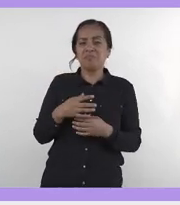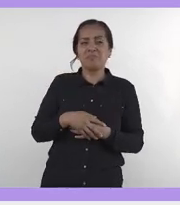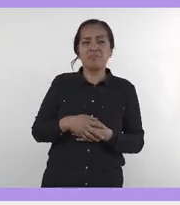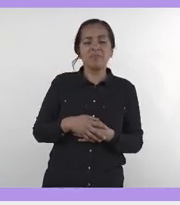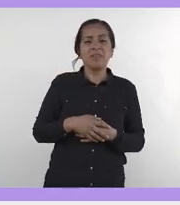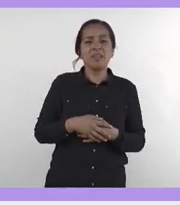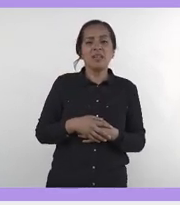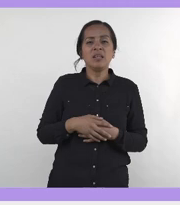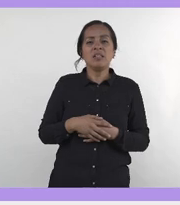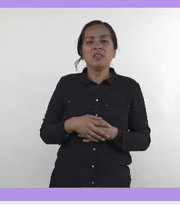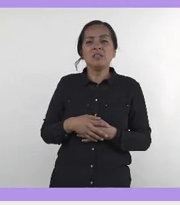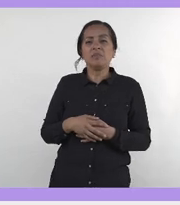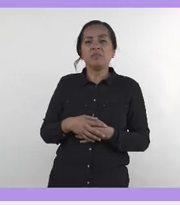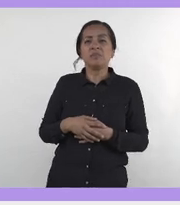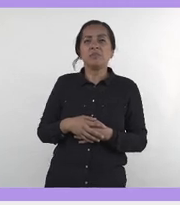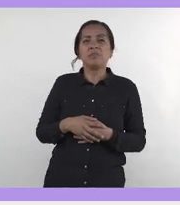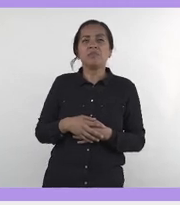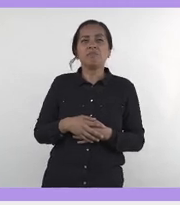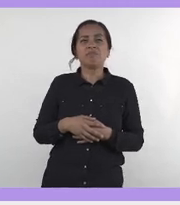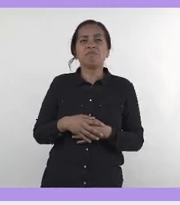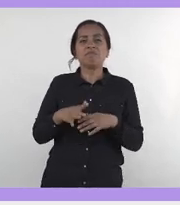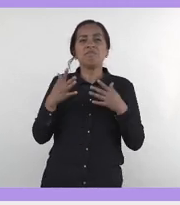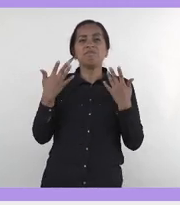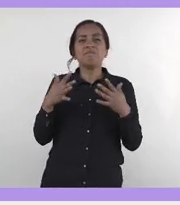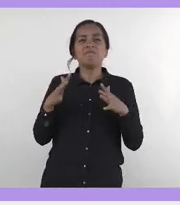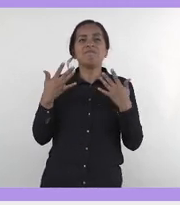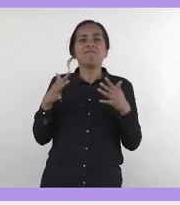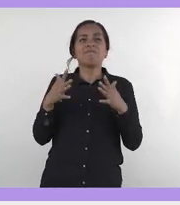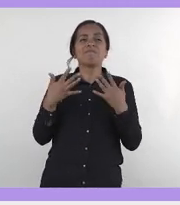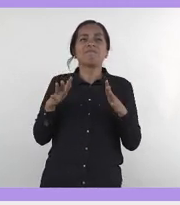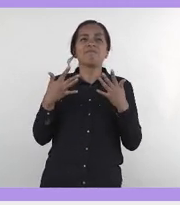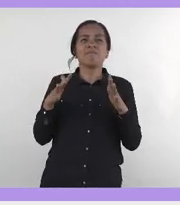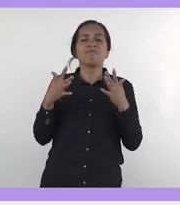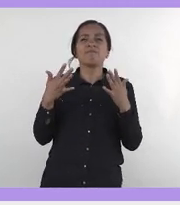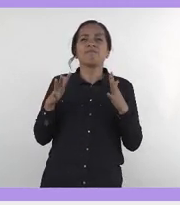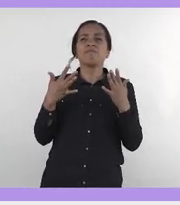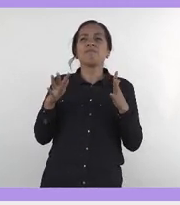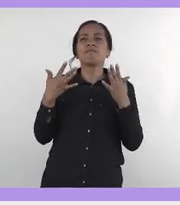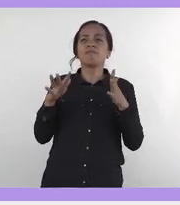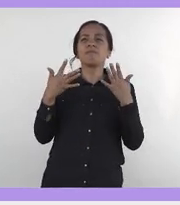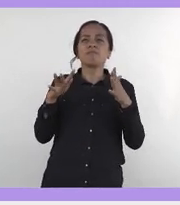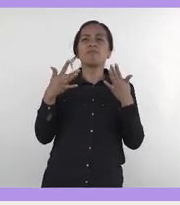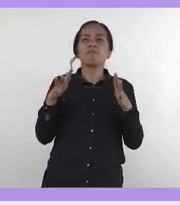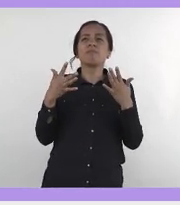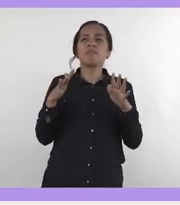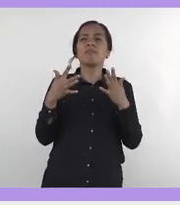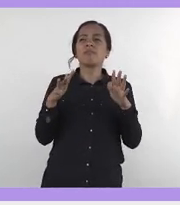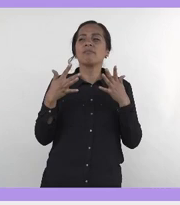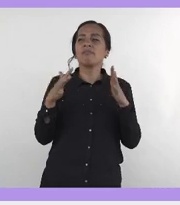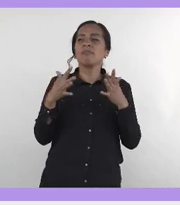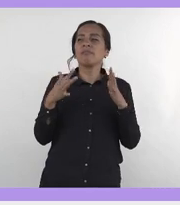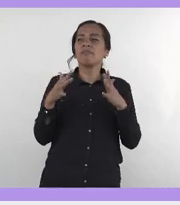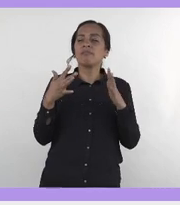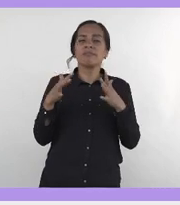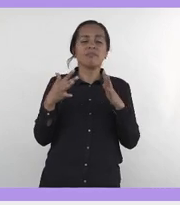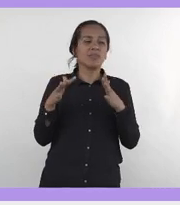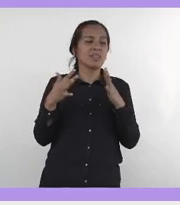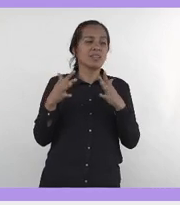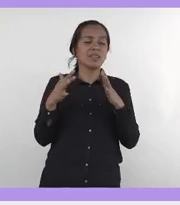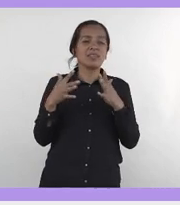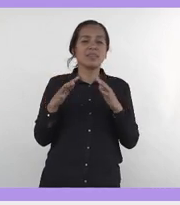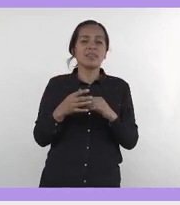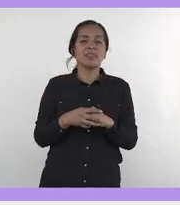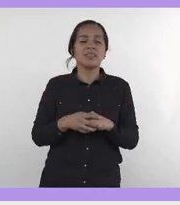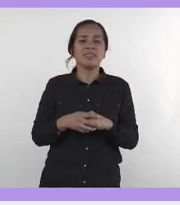experimentar bueno alguna otra pregunta no verdad gracias por